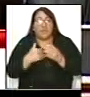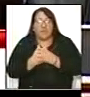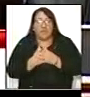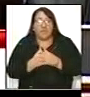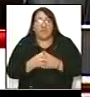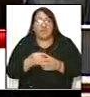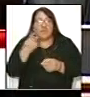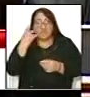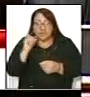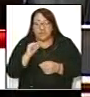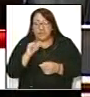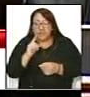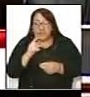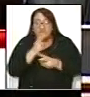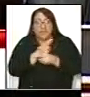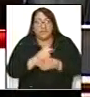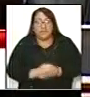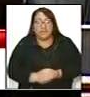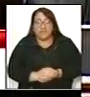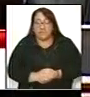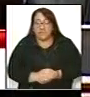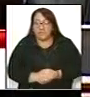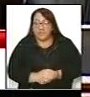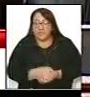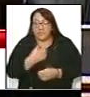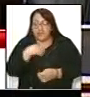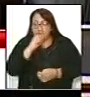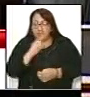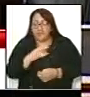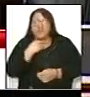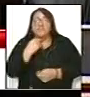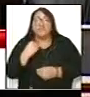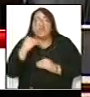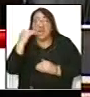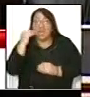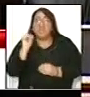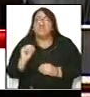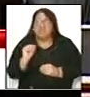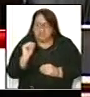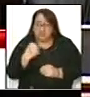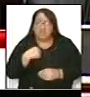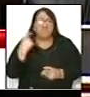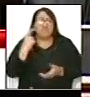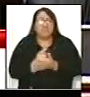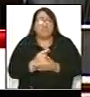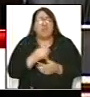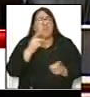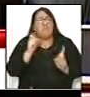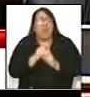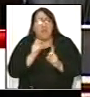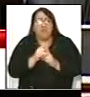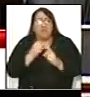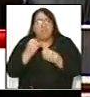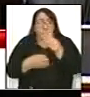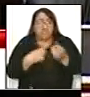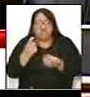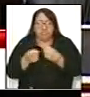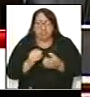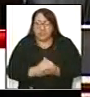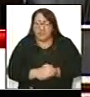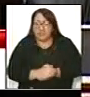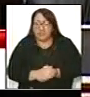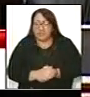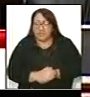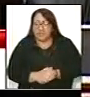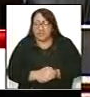la causa venezolana. Y lo dijimos en voz alta. Y no solamente con palabras, señora presidenta, no solamente